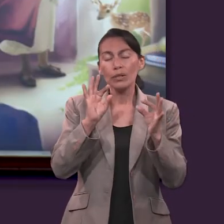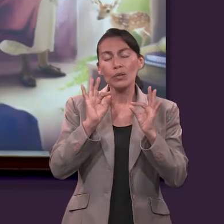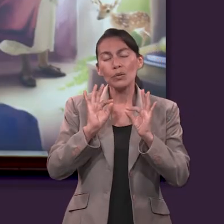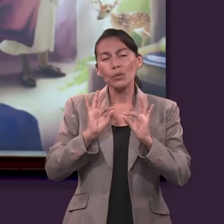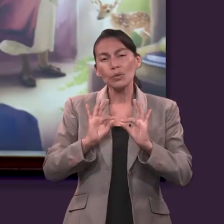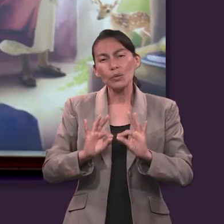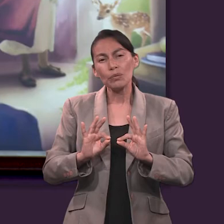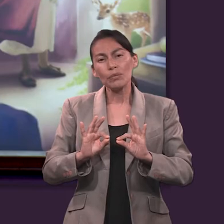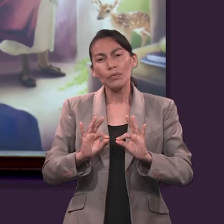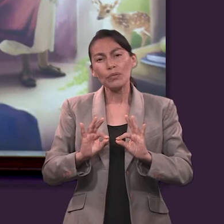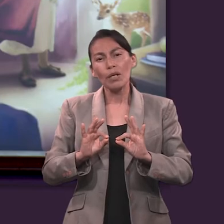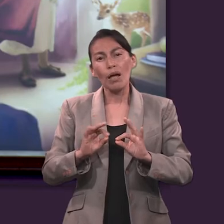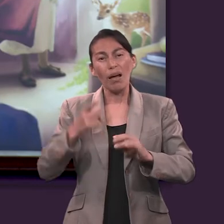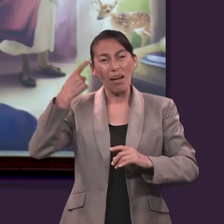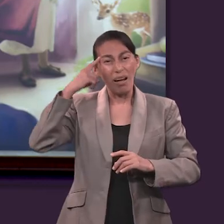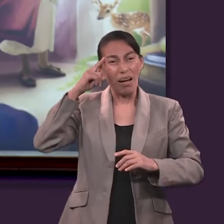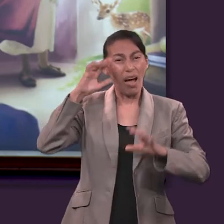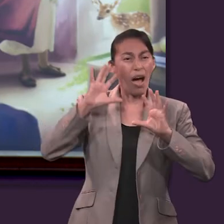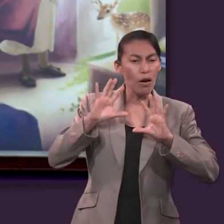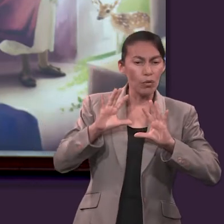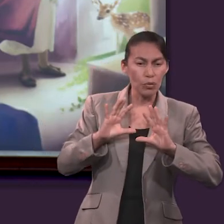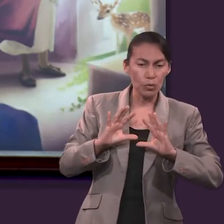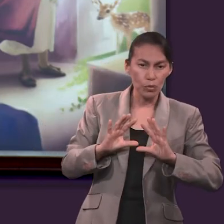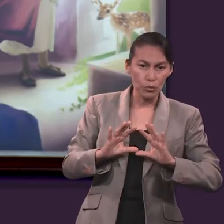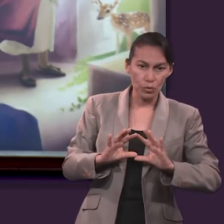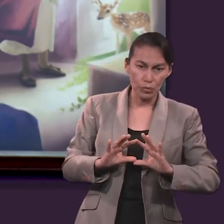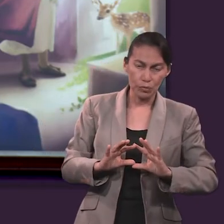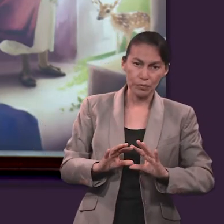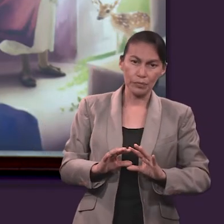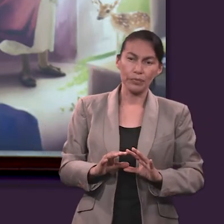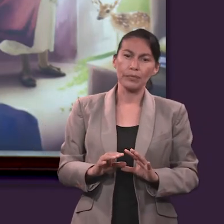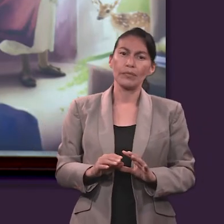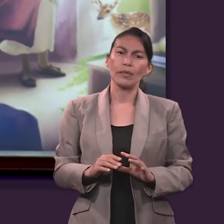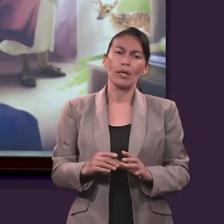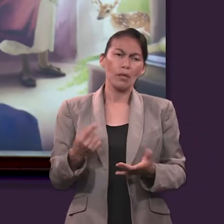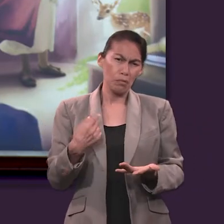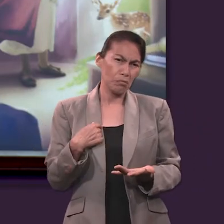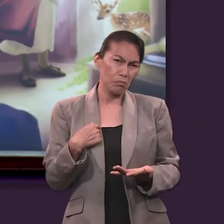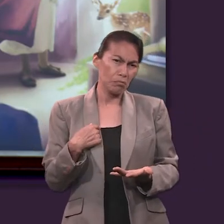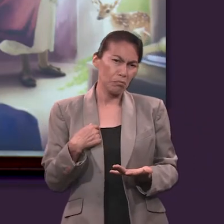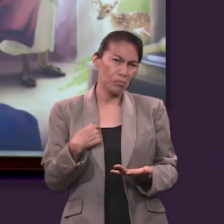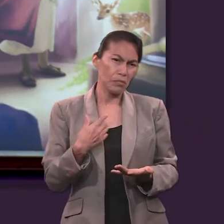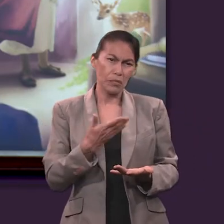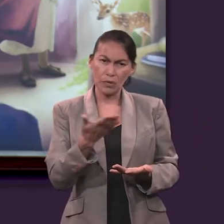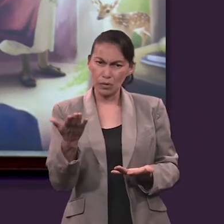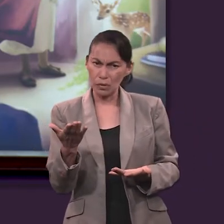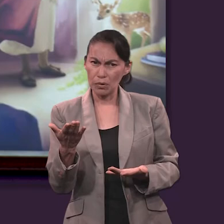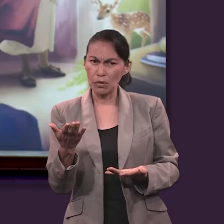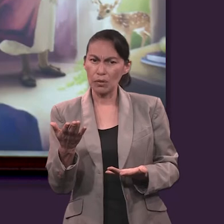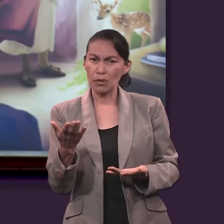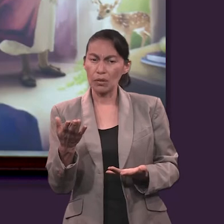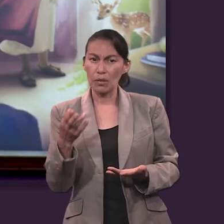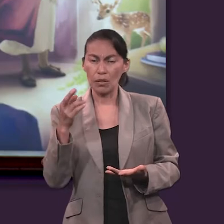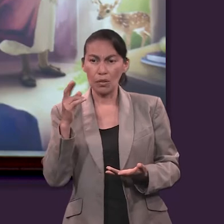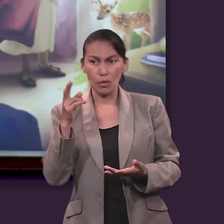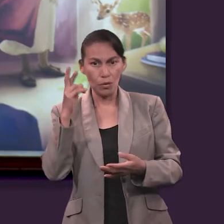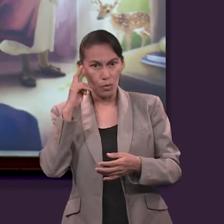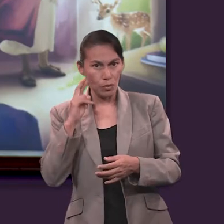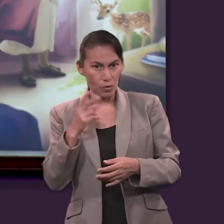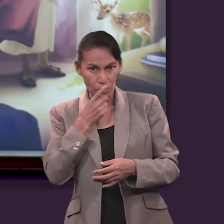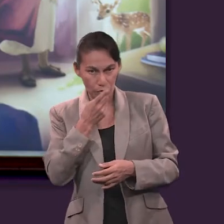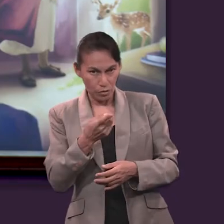la ira. Pero yo quiero ir un poquito más allá y estoy en mucha consonancia con el comentario aquí de nuestra